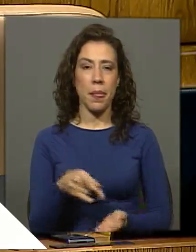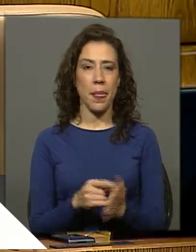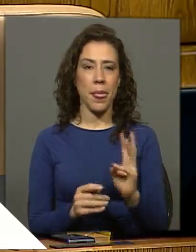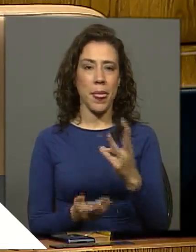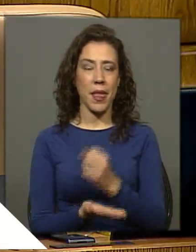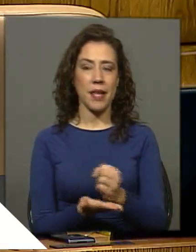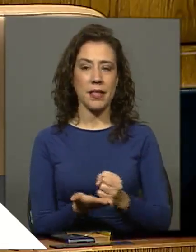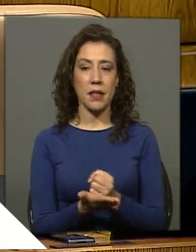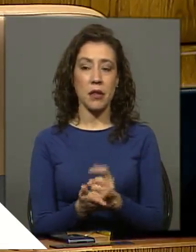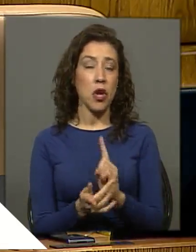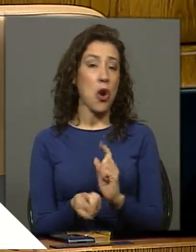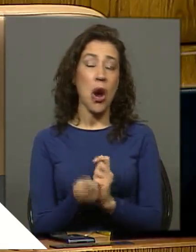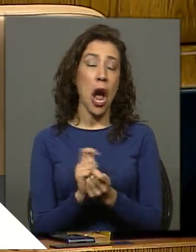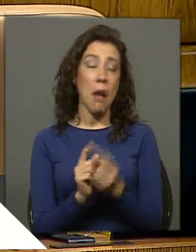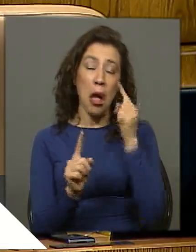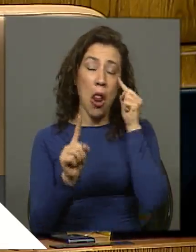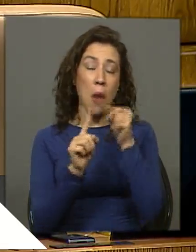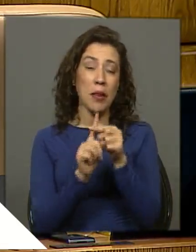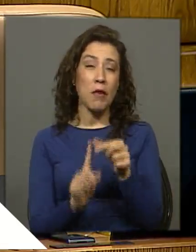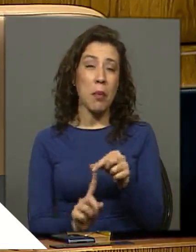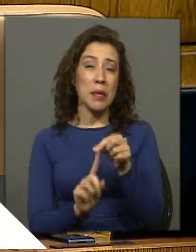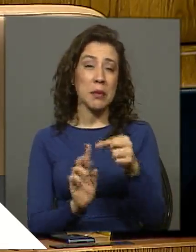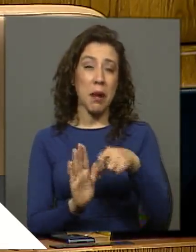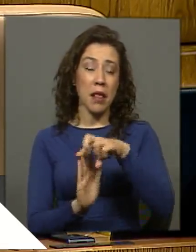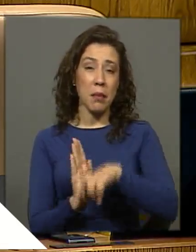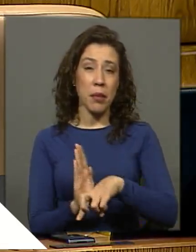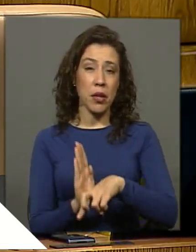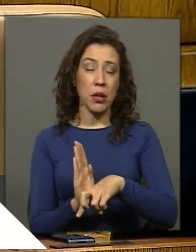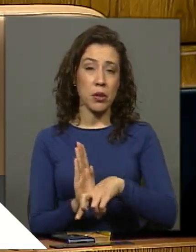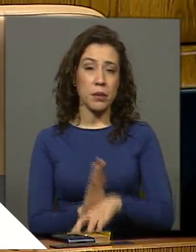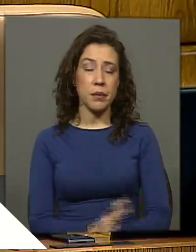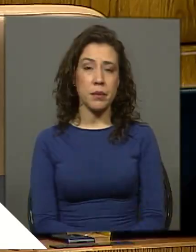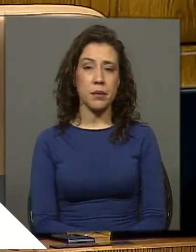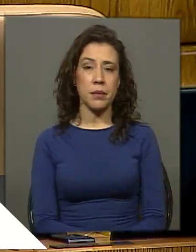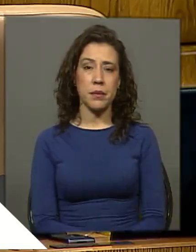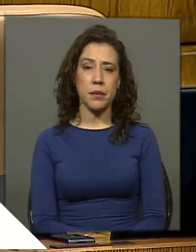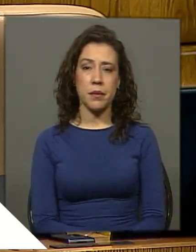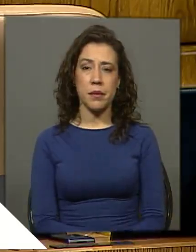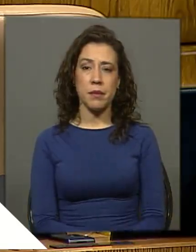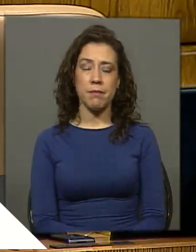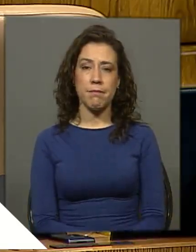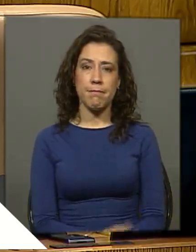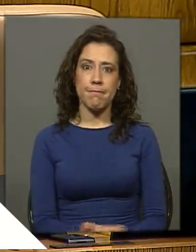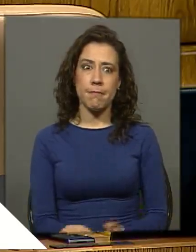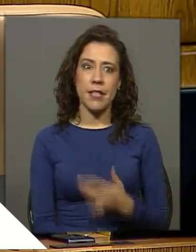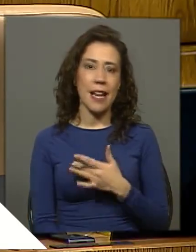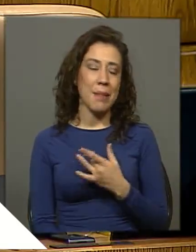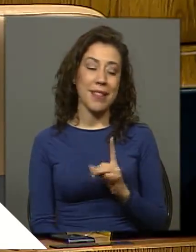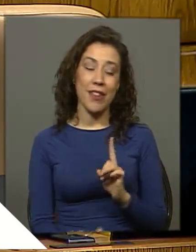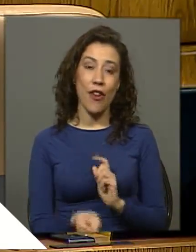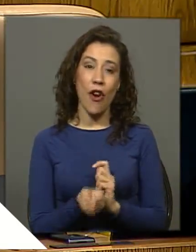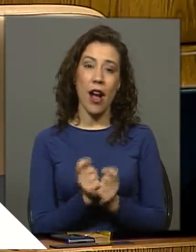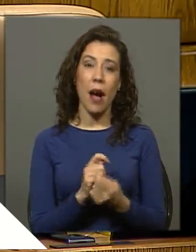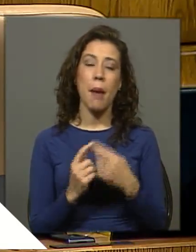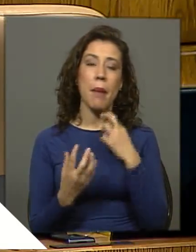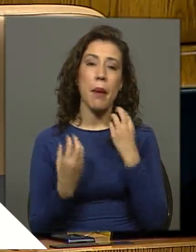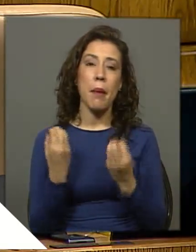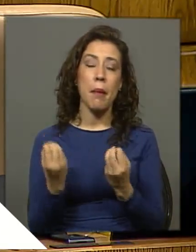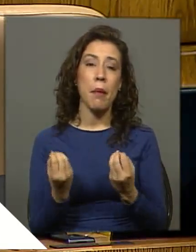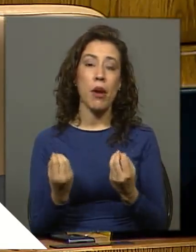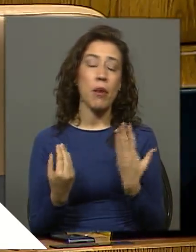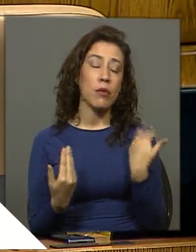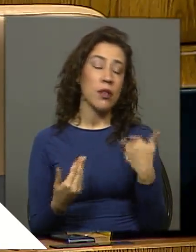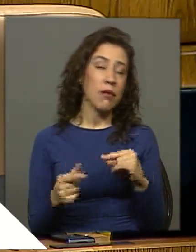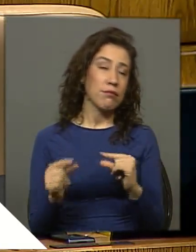trámite no cambia el fondo del proyecto y lamentablemente no lo cambia porque tal como lo